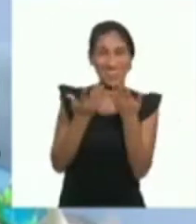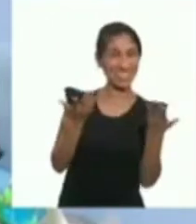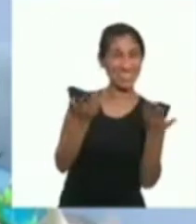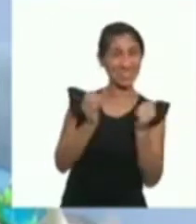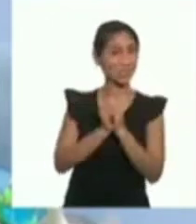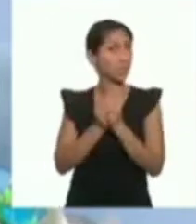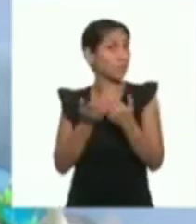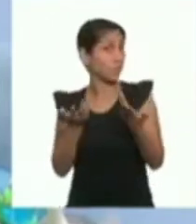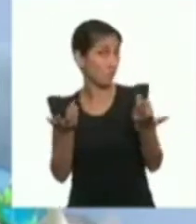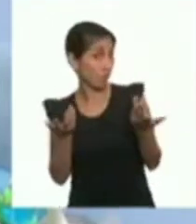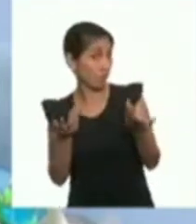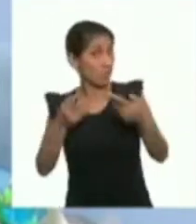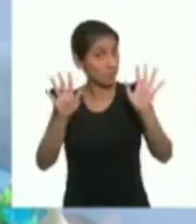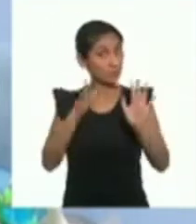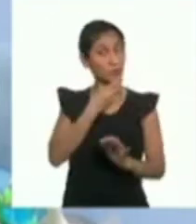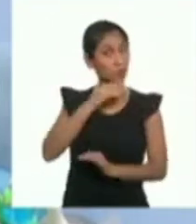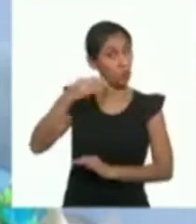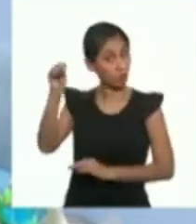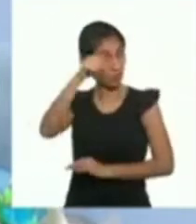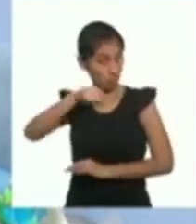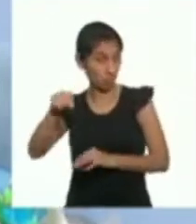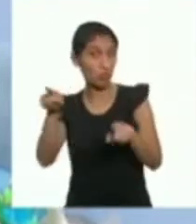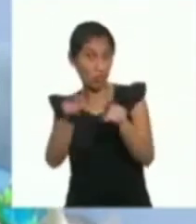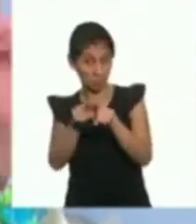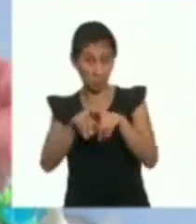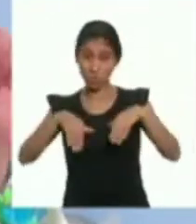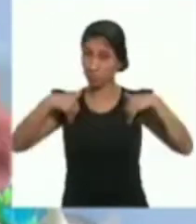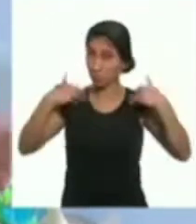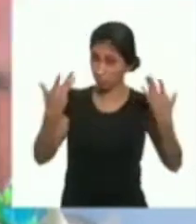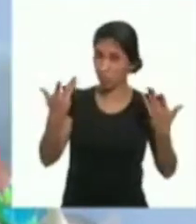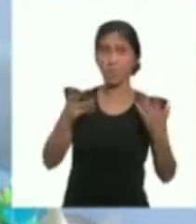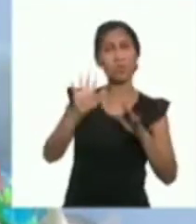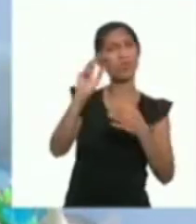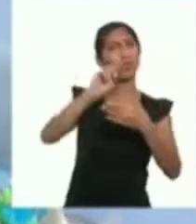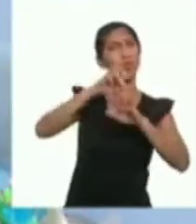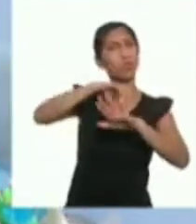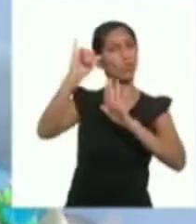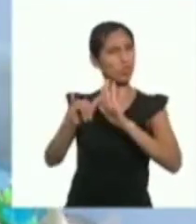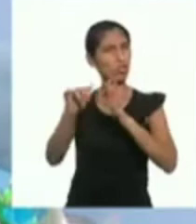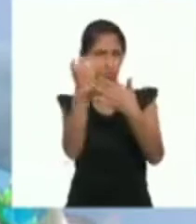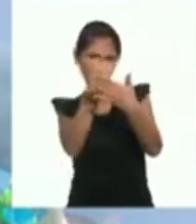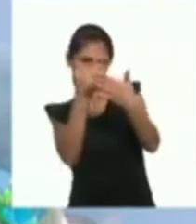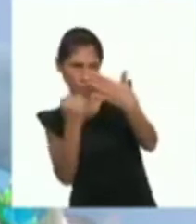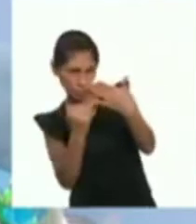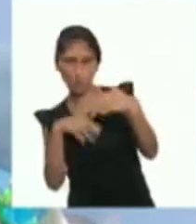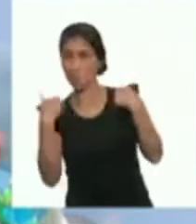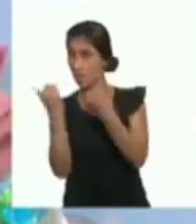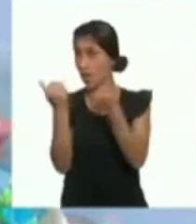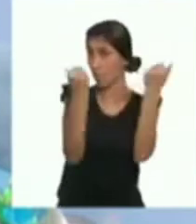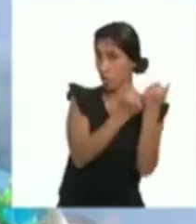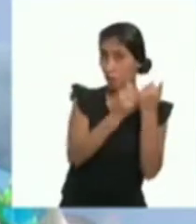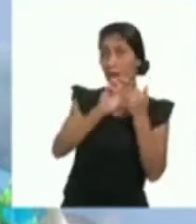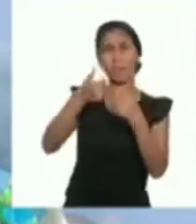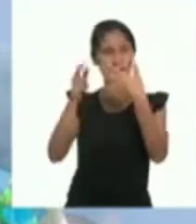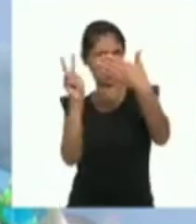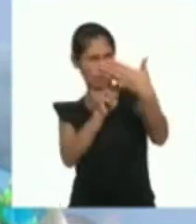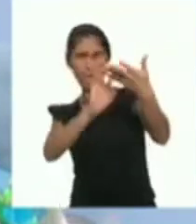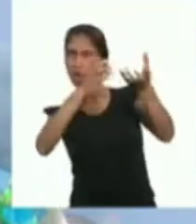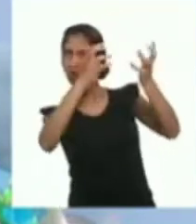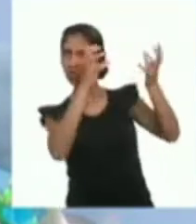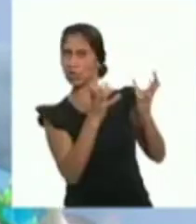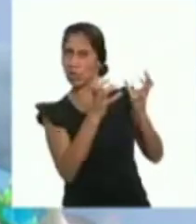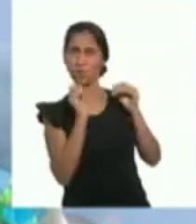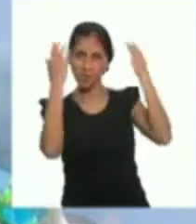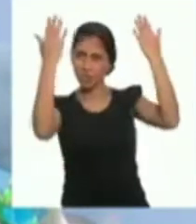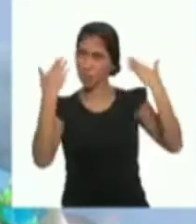muy emocionada. Y si las y los estudiantes se animan también, pueden realizar su propio proyecto que contribuya a visibilizar los cambios en